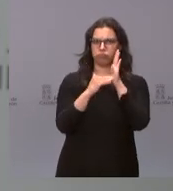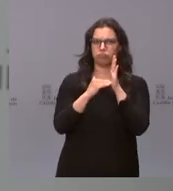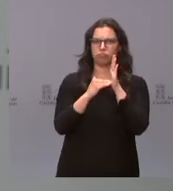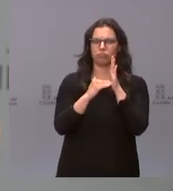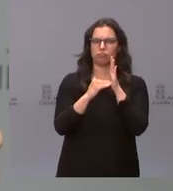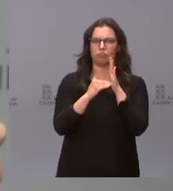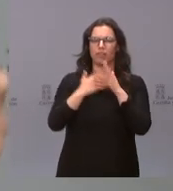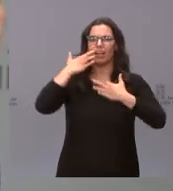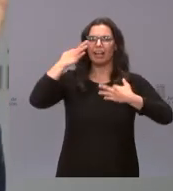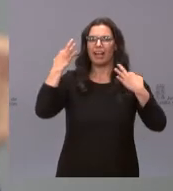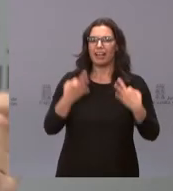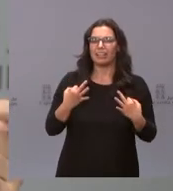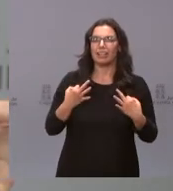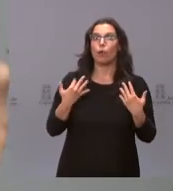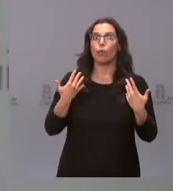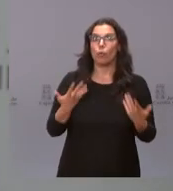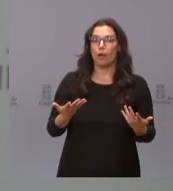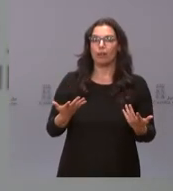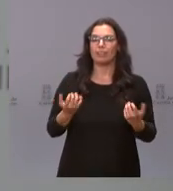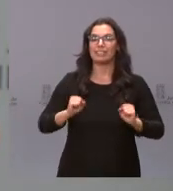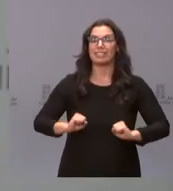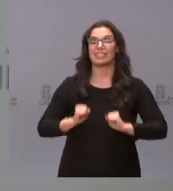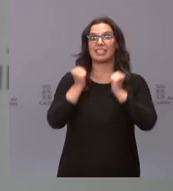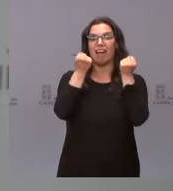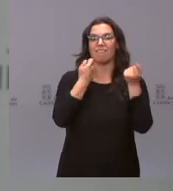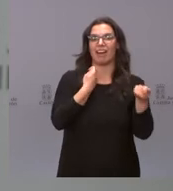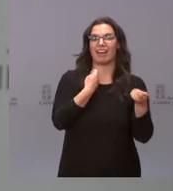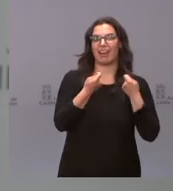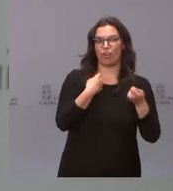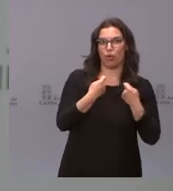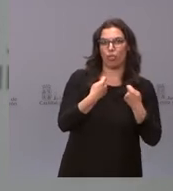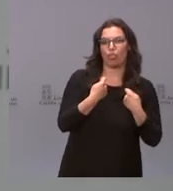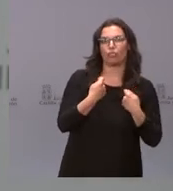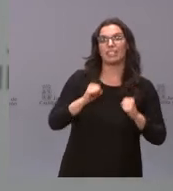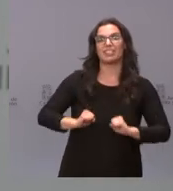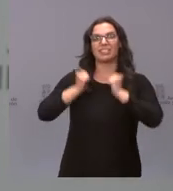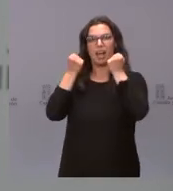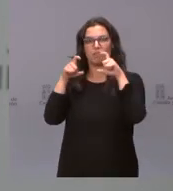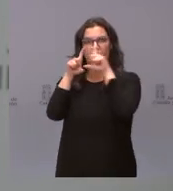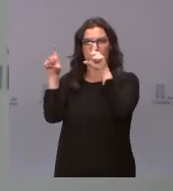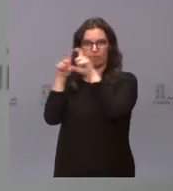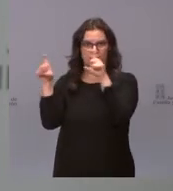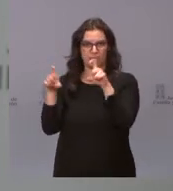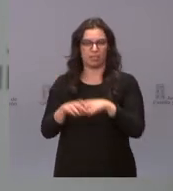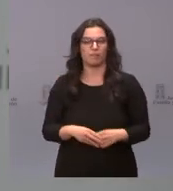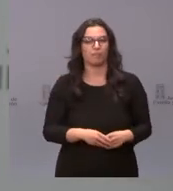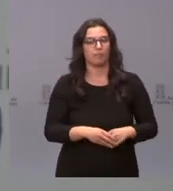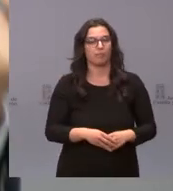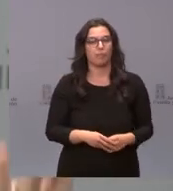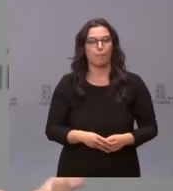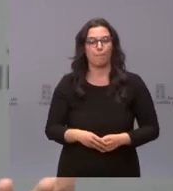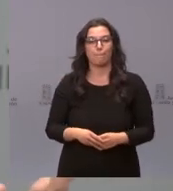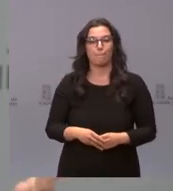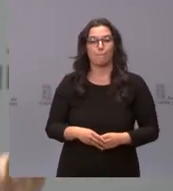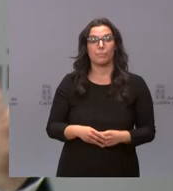garantizamos la supervivencia de negocios y empresas y la creación de